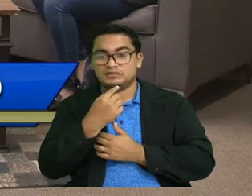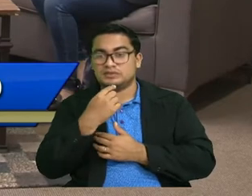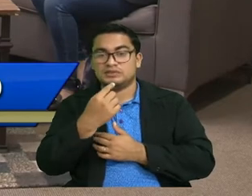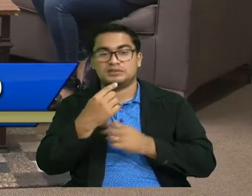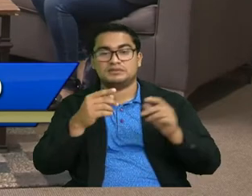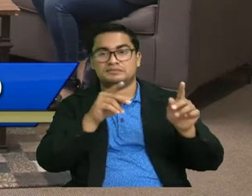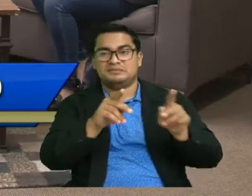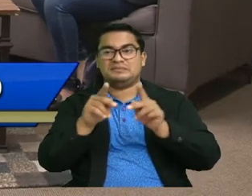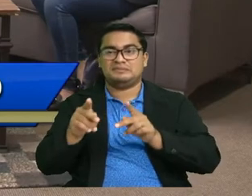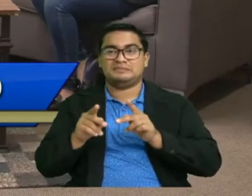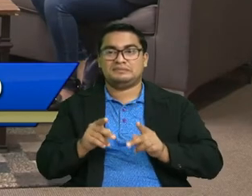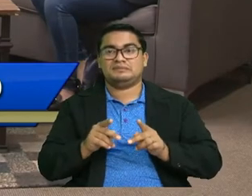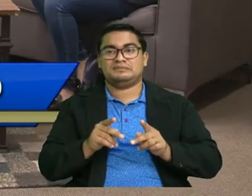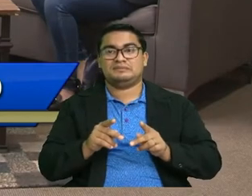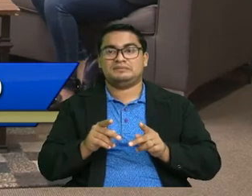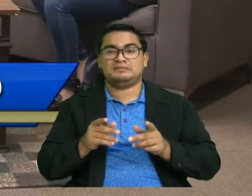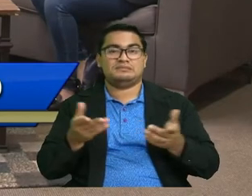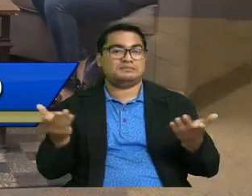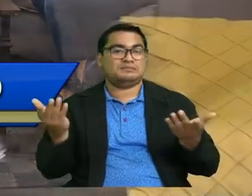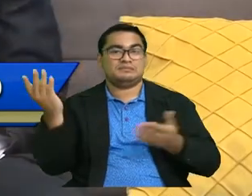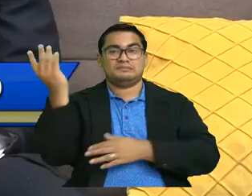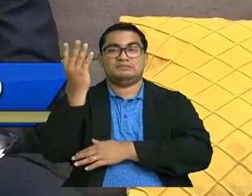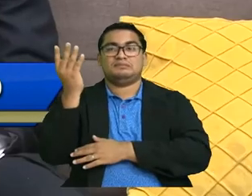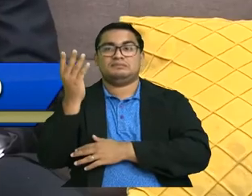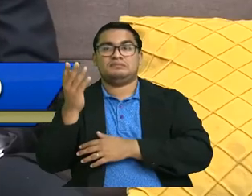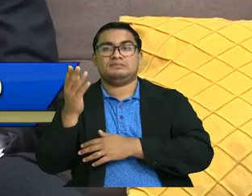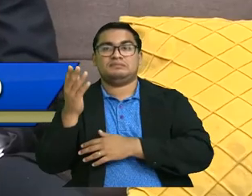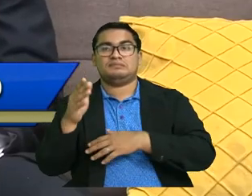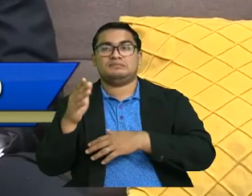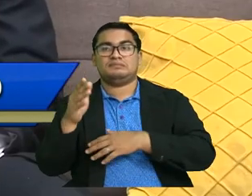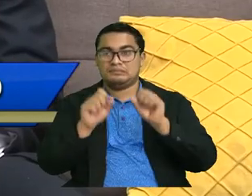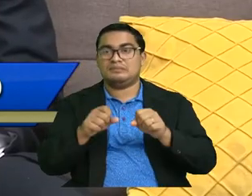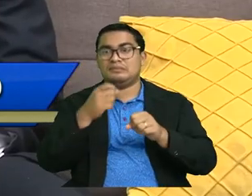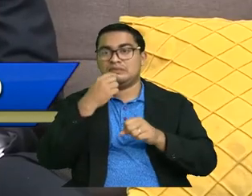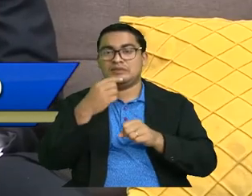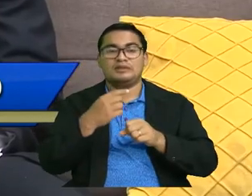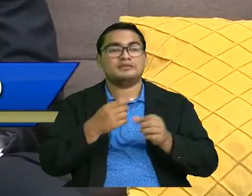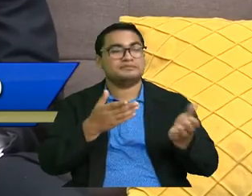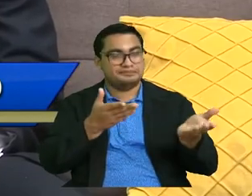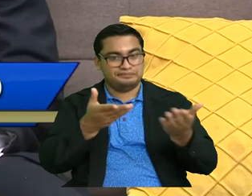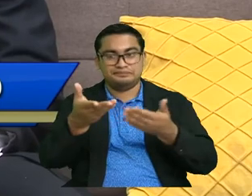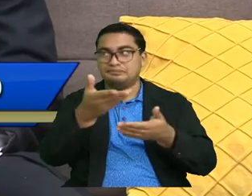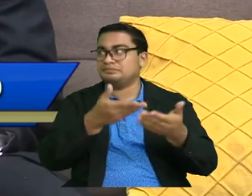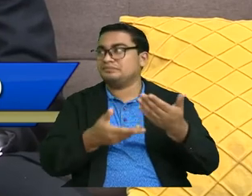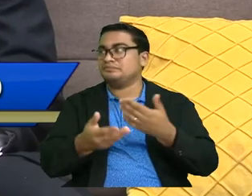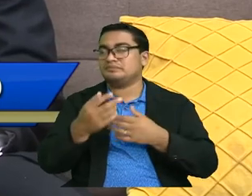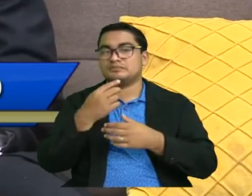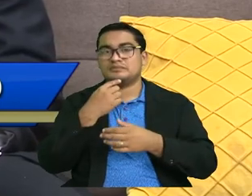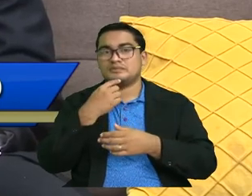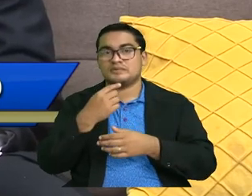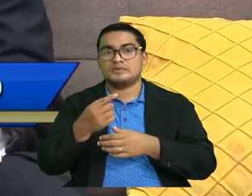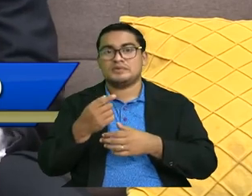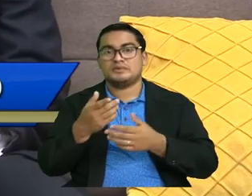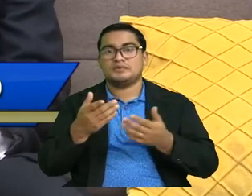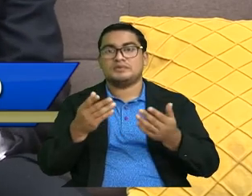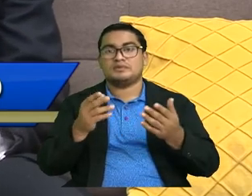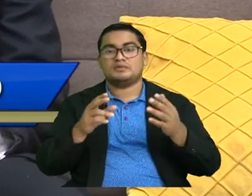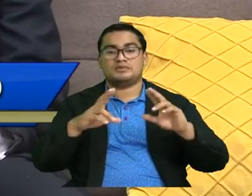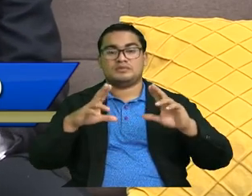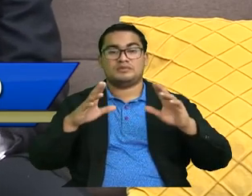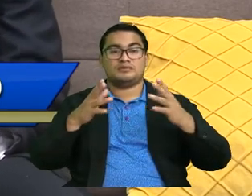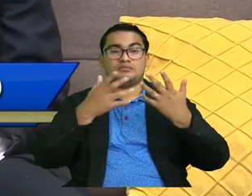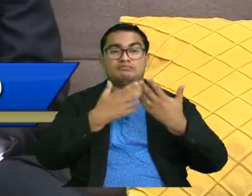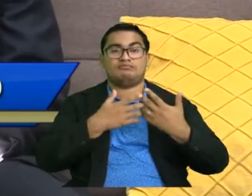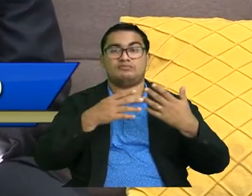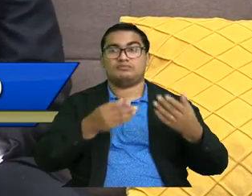ahorita de los exponentes para poder ir a identificar. También. Igual podemos hablar de un exportador, una agencia de